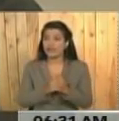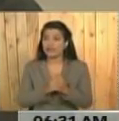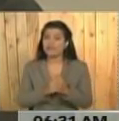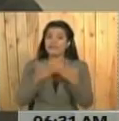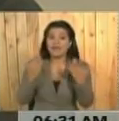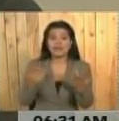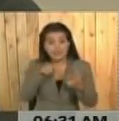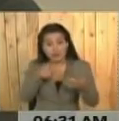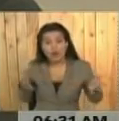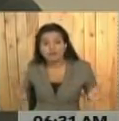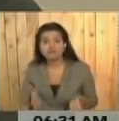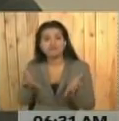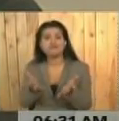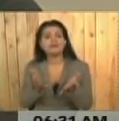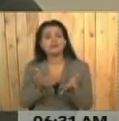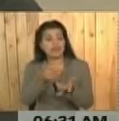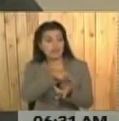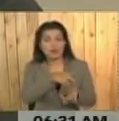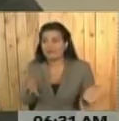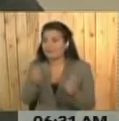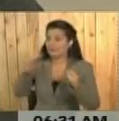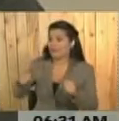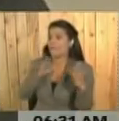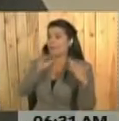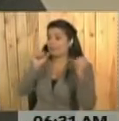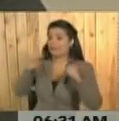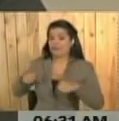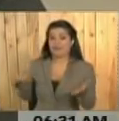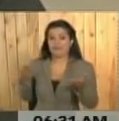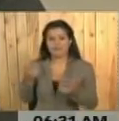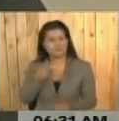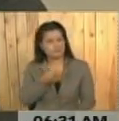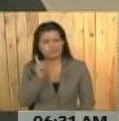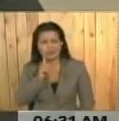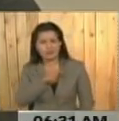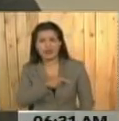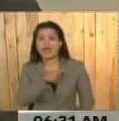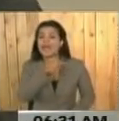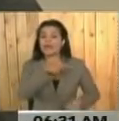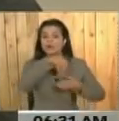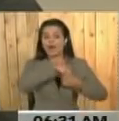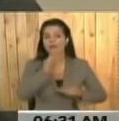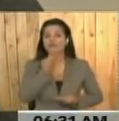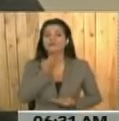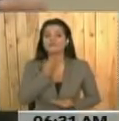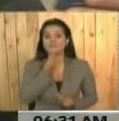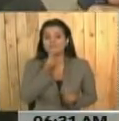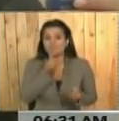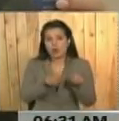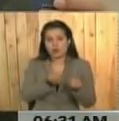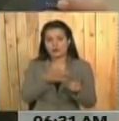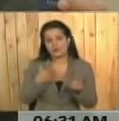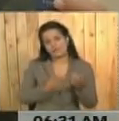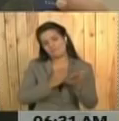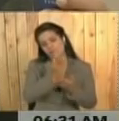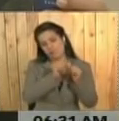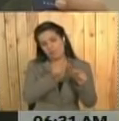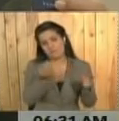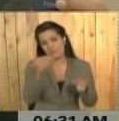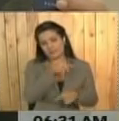alentando falsas esperanzas en su gente solo con la ambición de ellos seguir donde están en este momento por ahí algunos dicen que